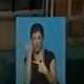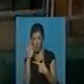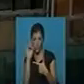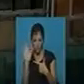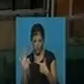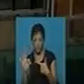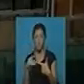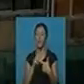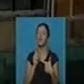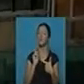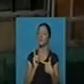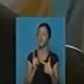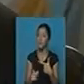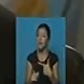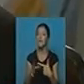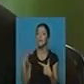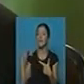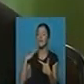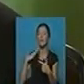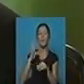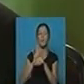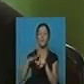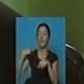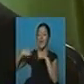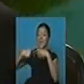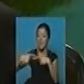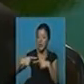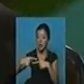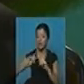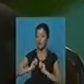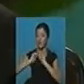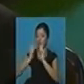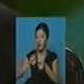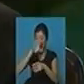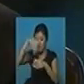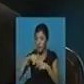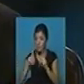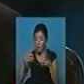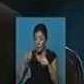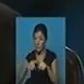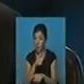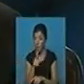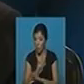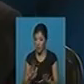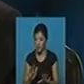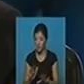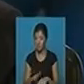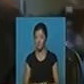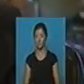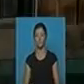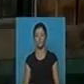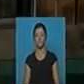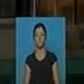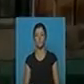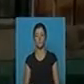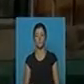de formación de herederos o de delfines o de sucesores dentro de los propios espacios políticos. Sí. Yo en el caso de Bolivia agregaría